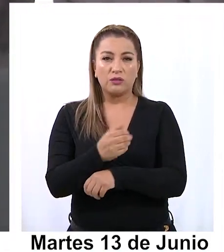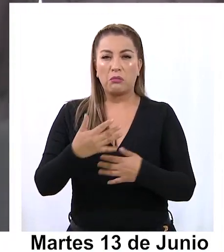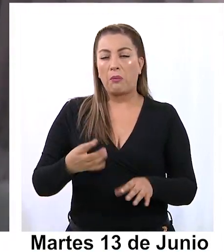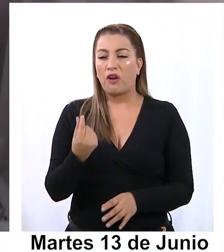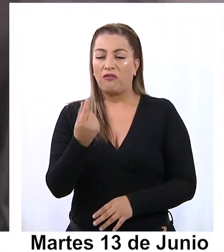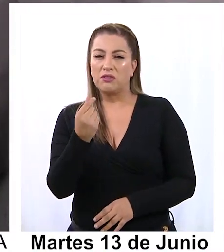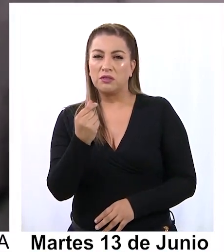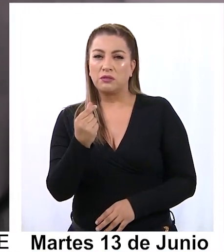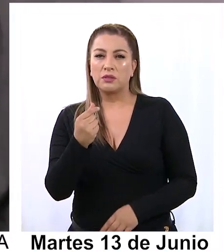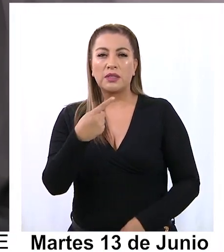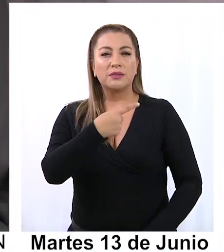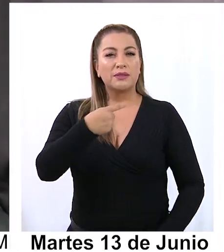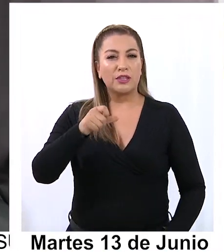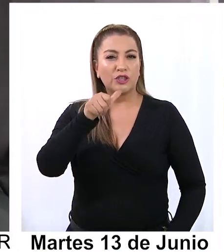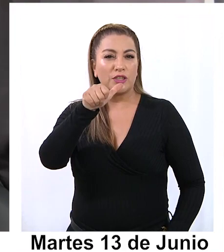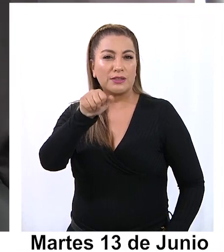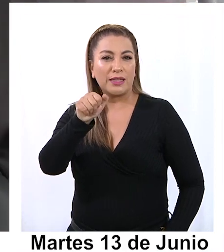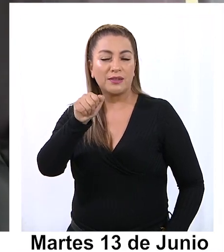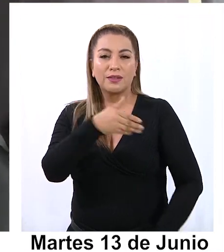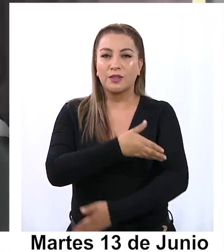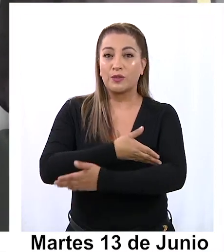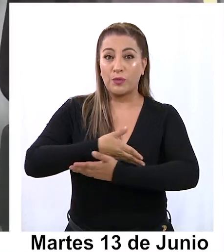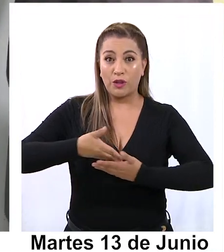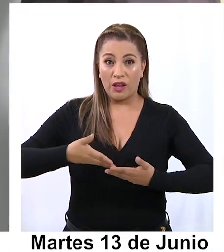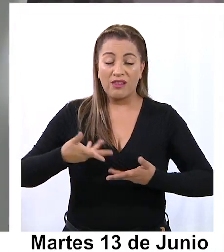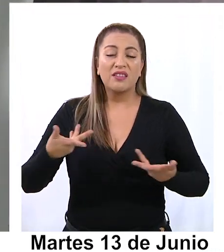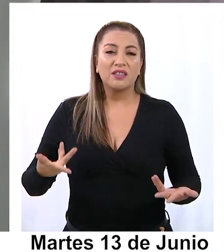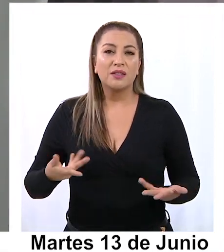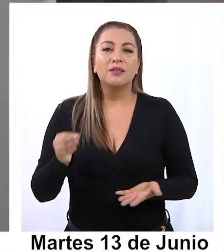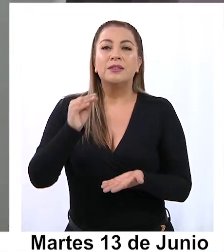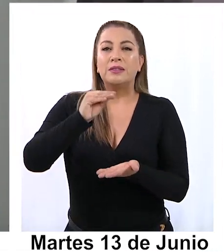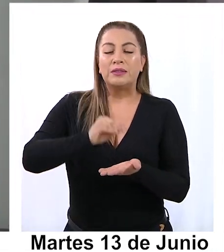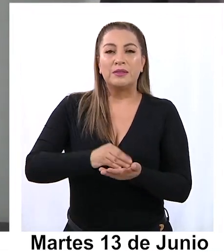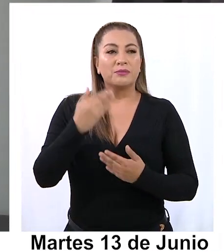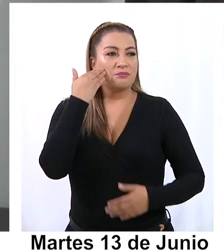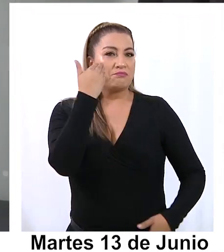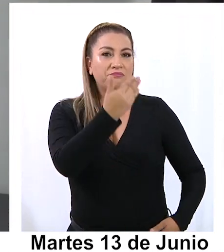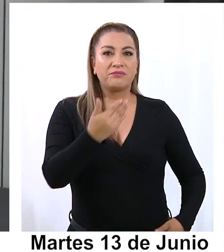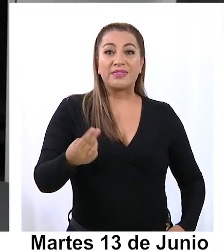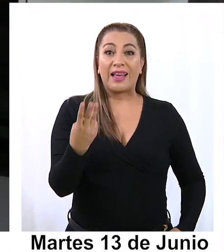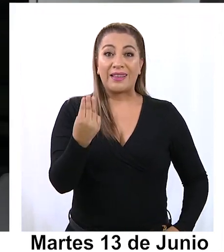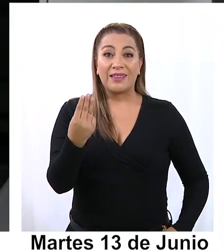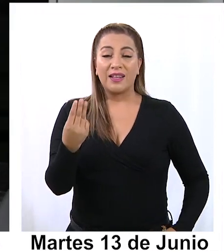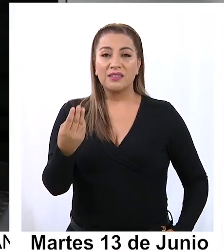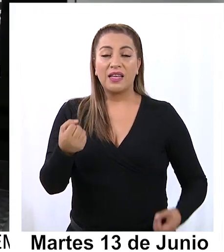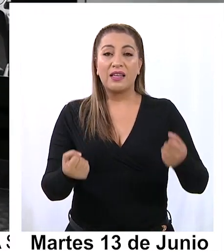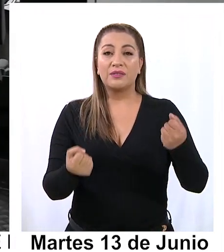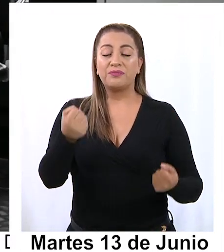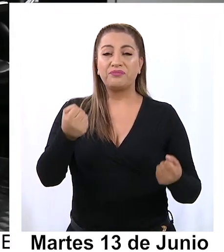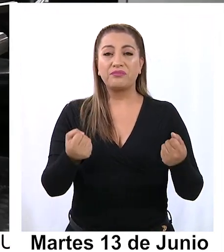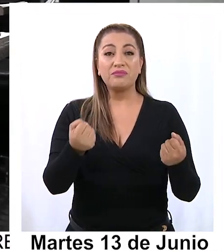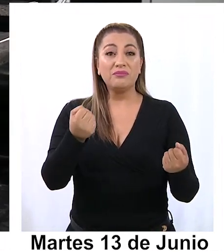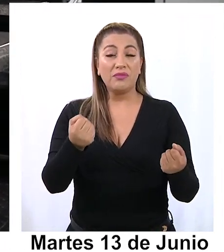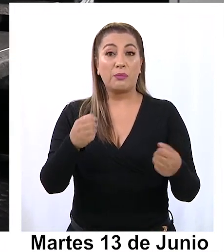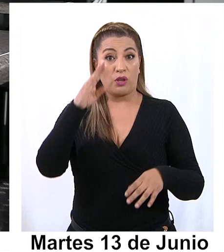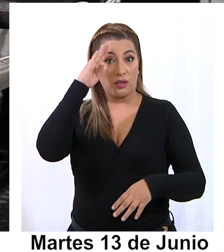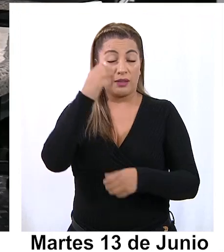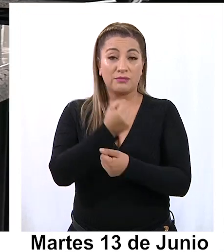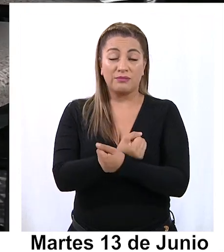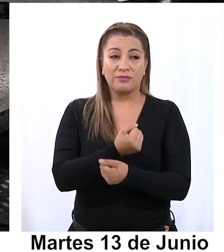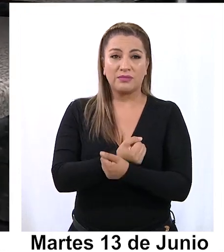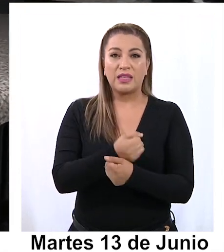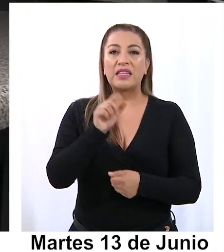cuyo valor asciende a más de 160 millones de pesos, se suman a la entrega de 13 camionetas institucionales